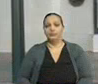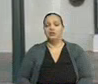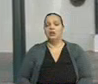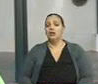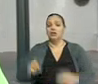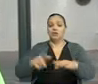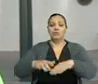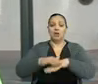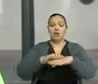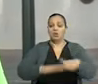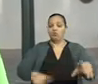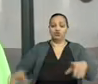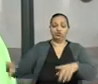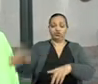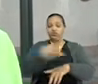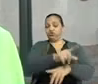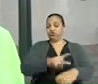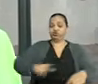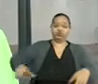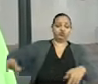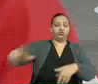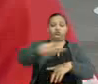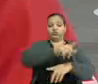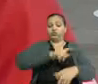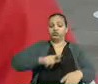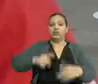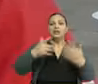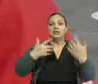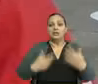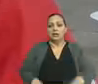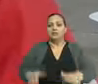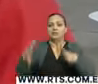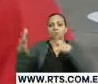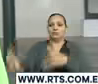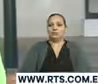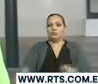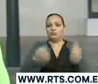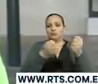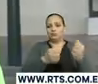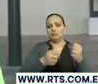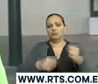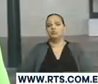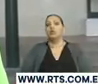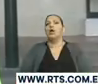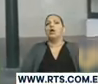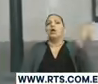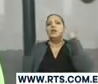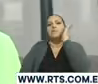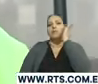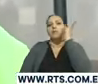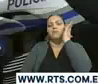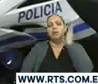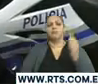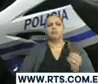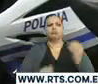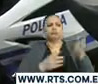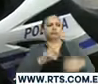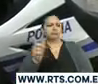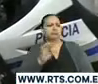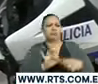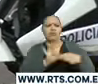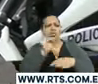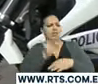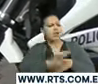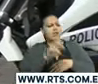se desinfectó el cadáver, se la embaló adecuadamente. Ante el pronunciamiento de la madre del occiso, el jefe policial dijo que será la necropsia la que